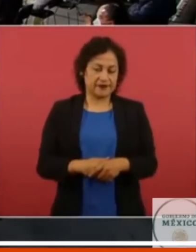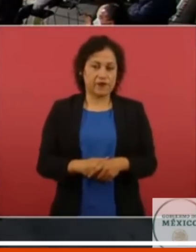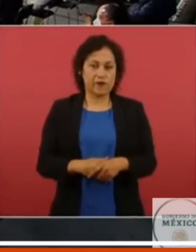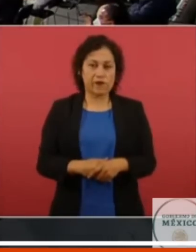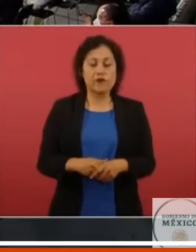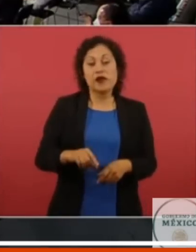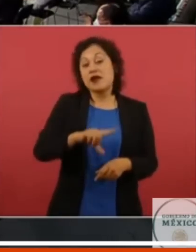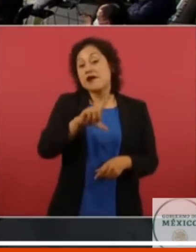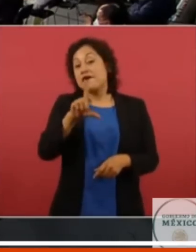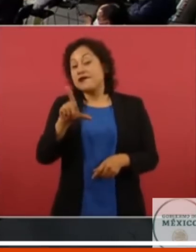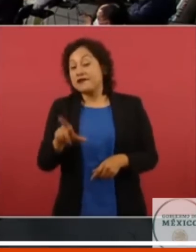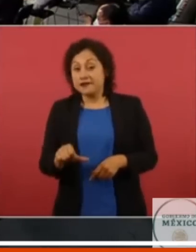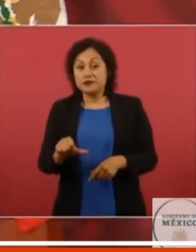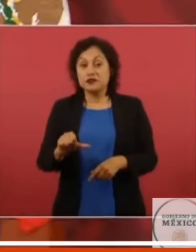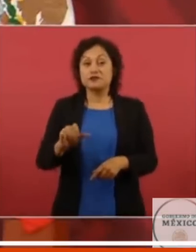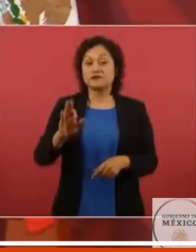Calderón,